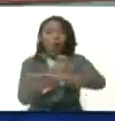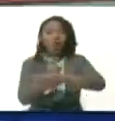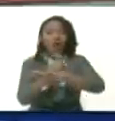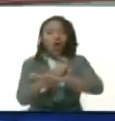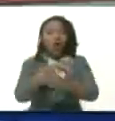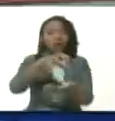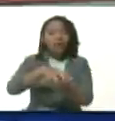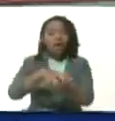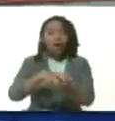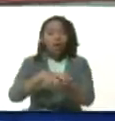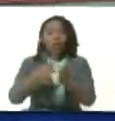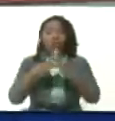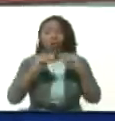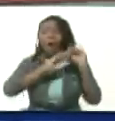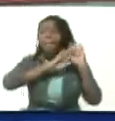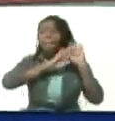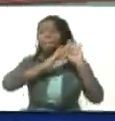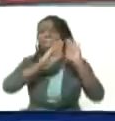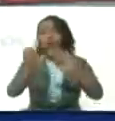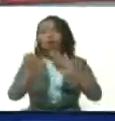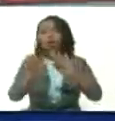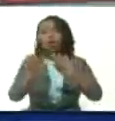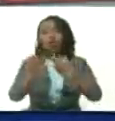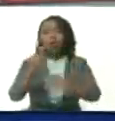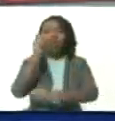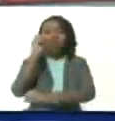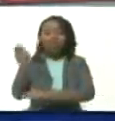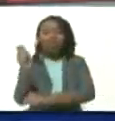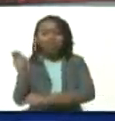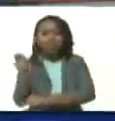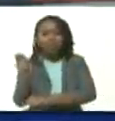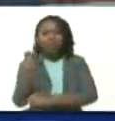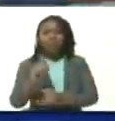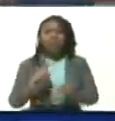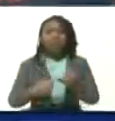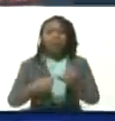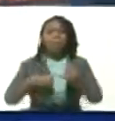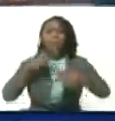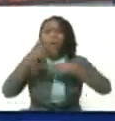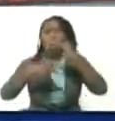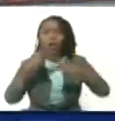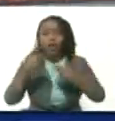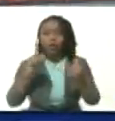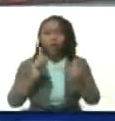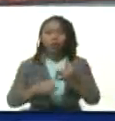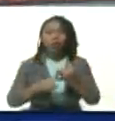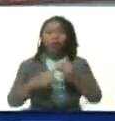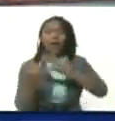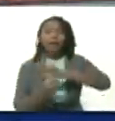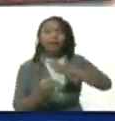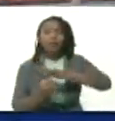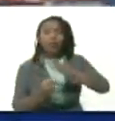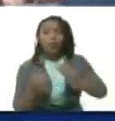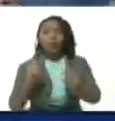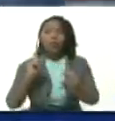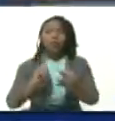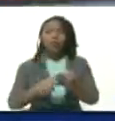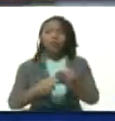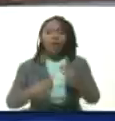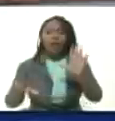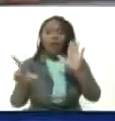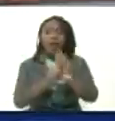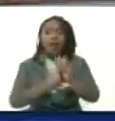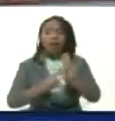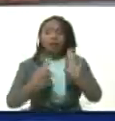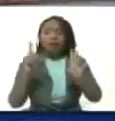Estado, darle todo el apoyo financiero, político, institucional y legal para